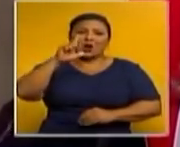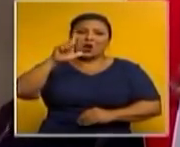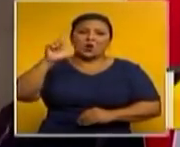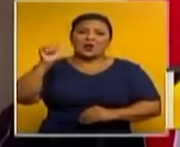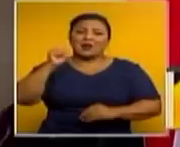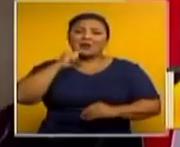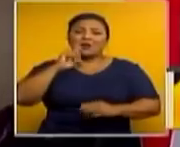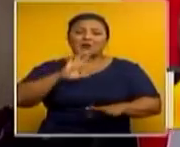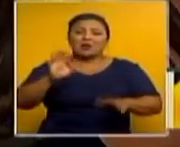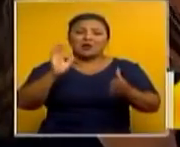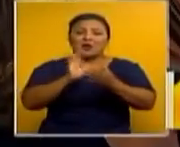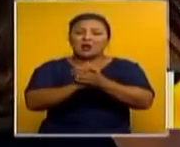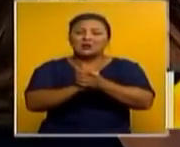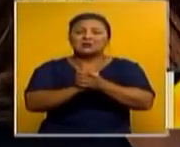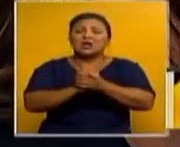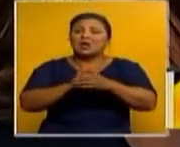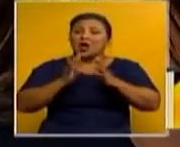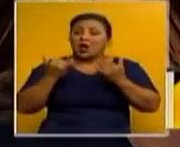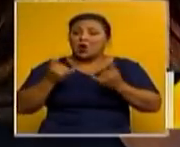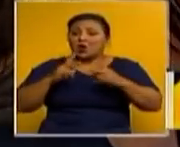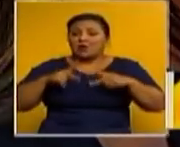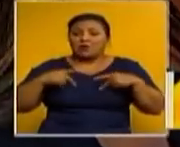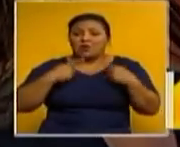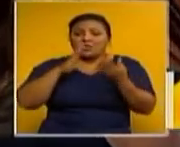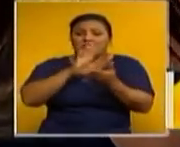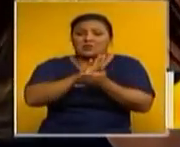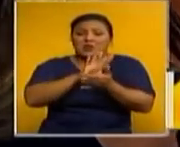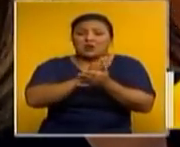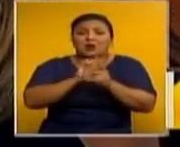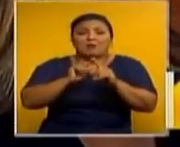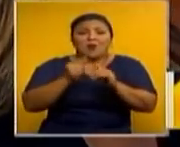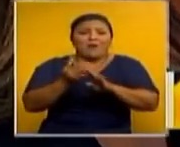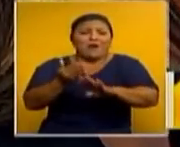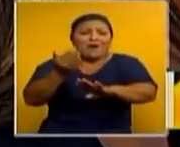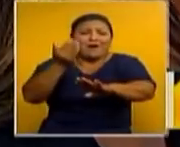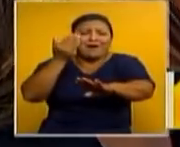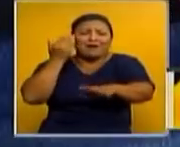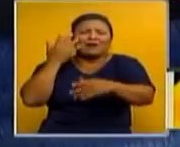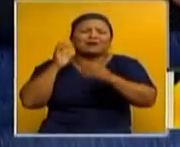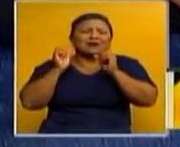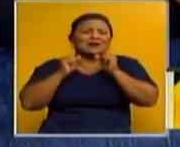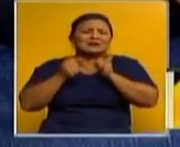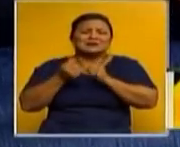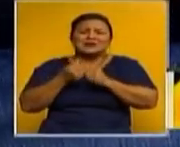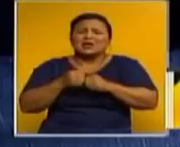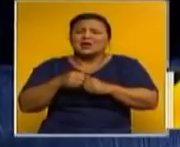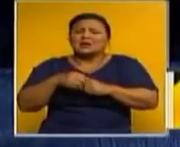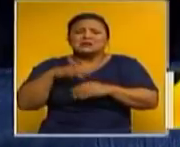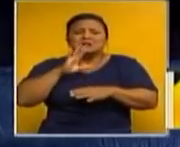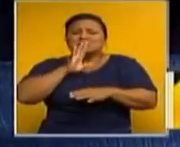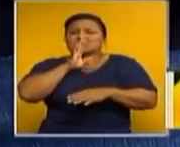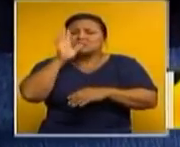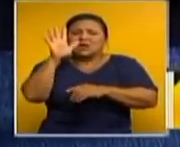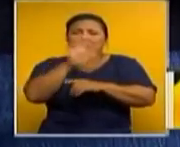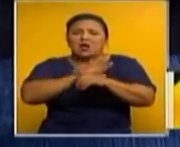ahora está casada y tiene una vida tranquila, cuando tenía 5 años fue víctima de abuso sexual durante más de una década, y